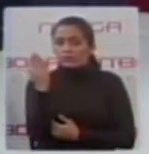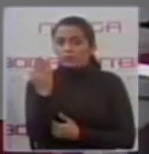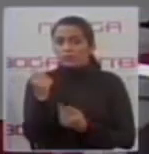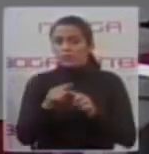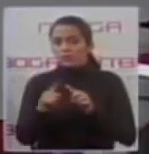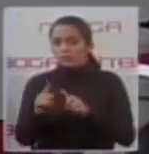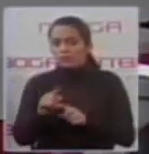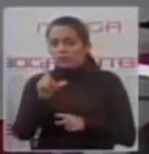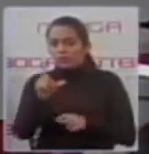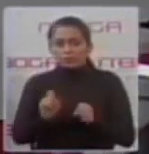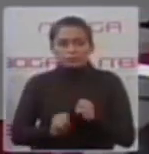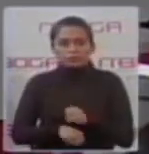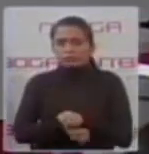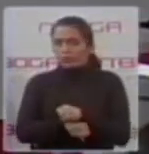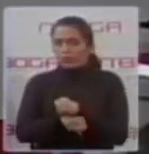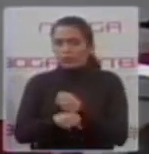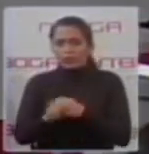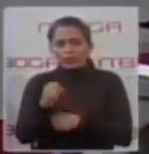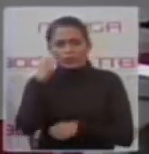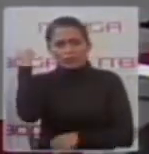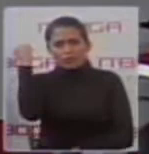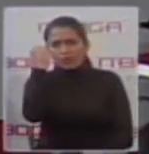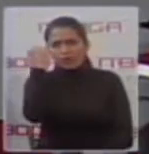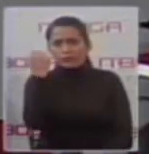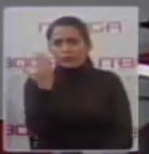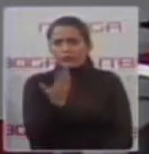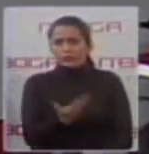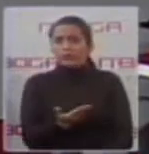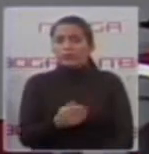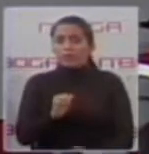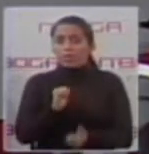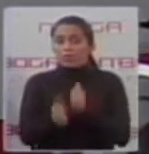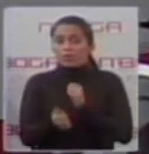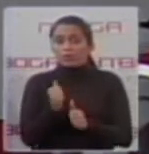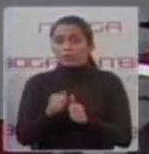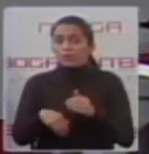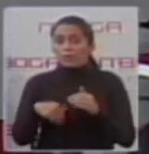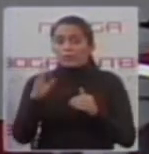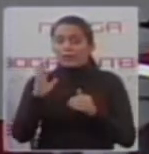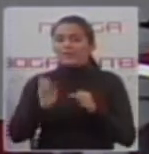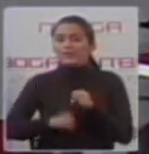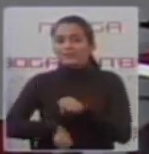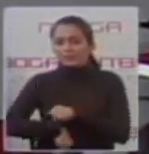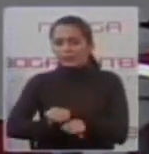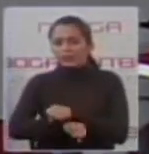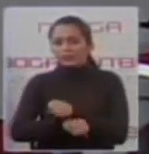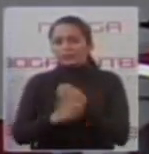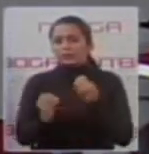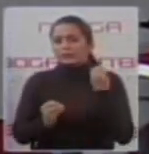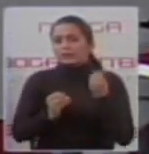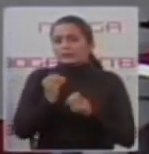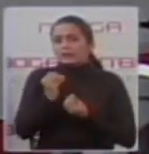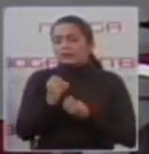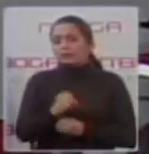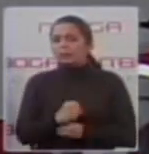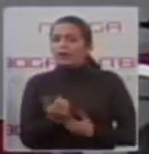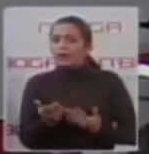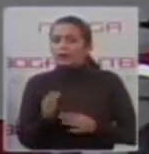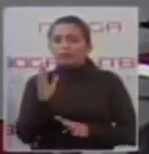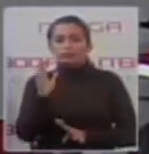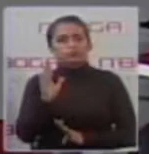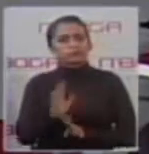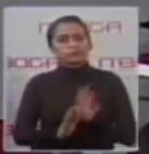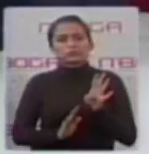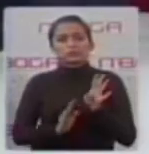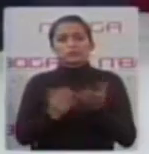los jugadores tan conocidos en el deporte, en el más popular del mundo y quizás el más poderoso. Ahora, ¿cómo lograr el éxito? Porque, pues, hemos visto a